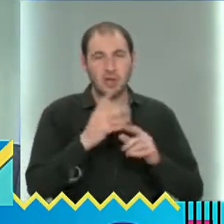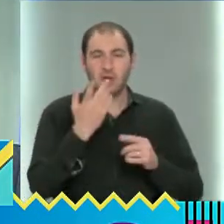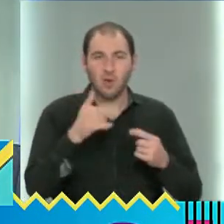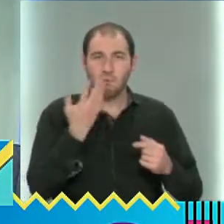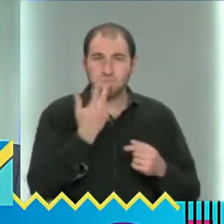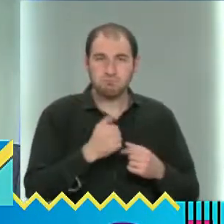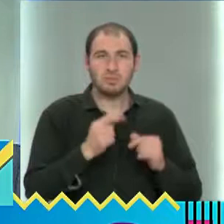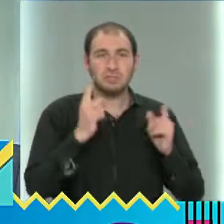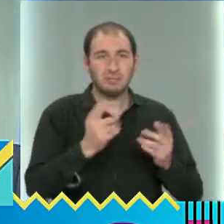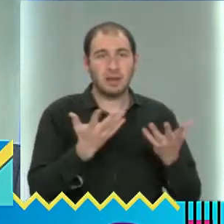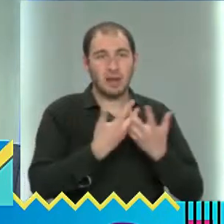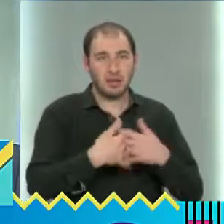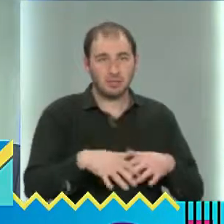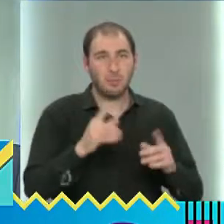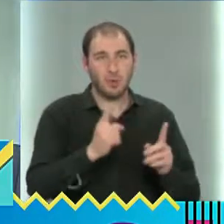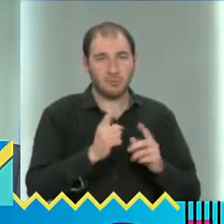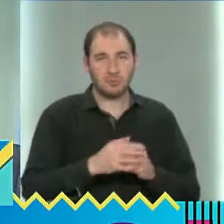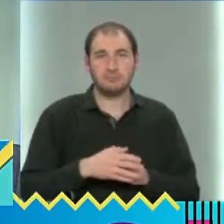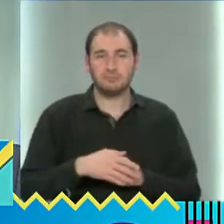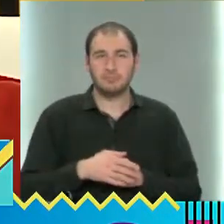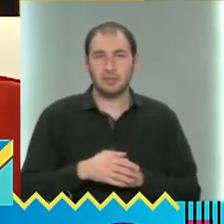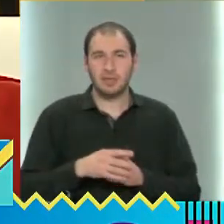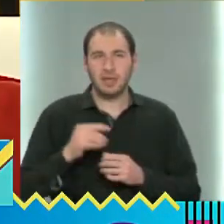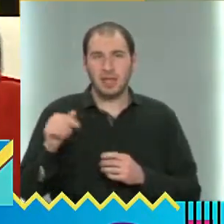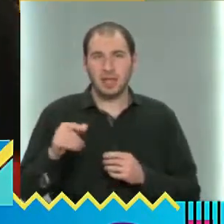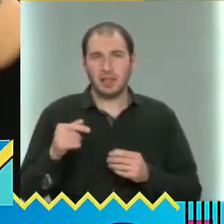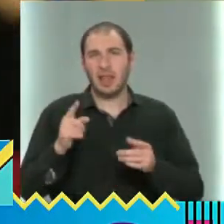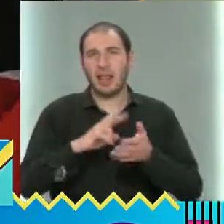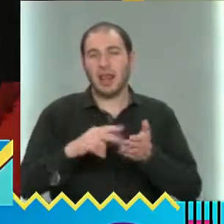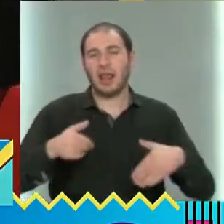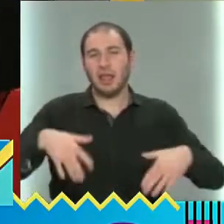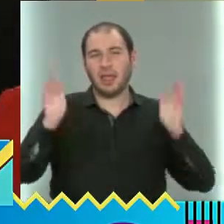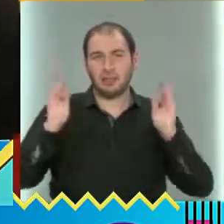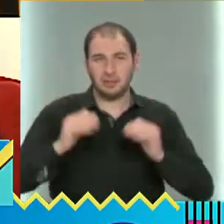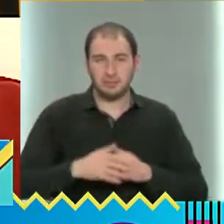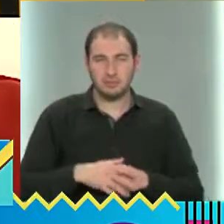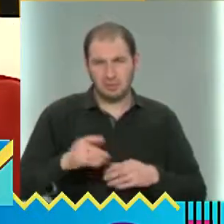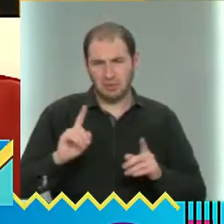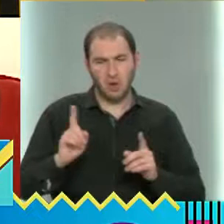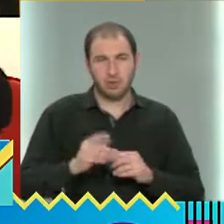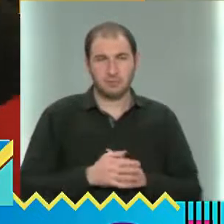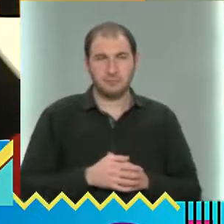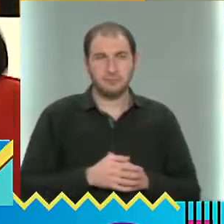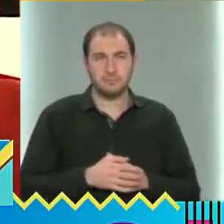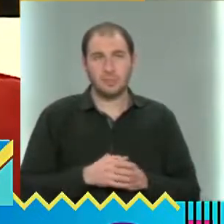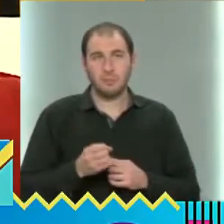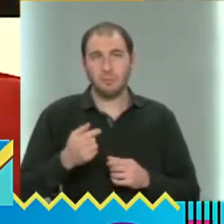gusto y que también está relacionado con el docente. No se trata de decir lean así, te lo tiro. Porque si a mí el profesor de gimnasia